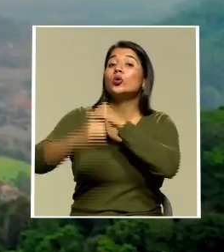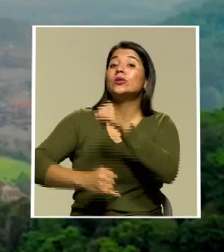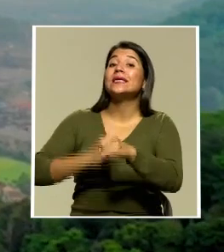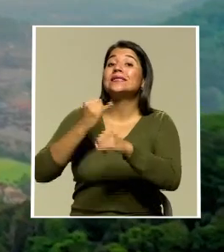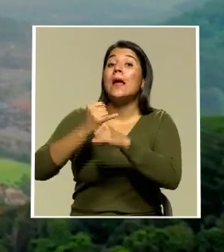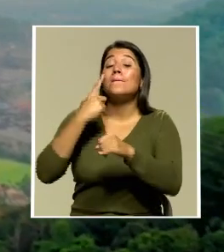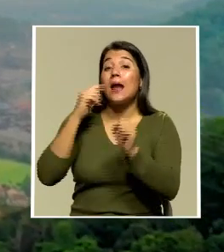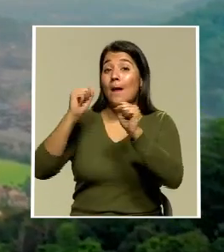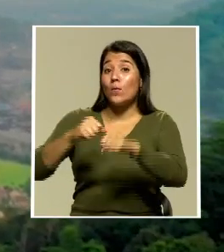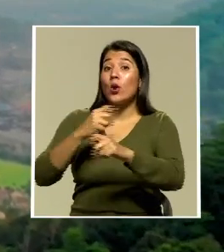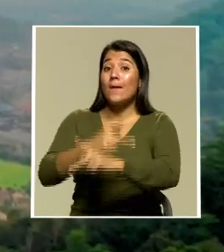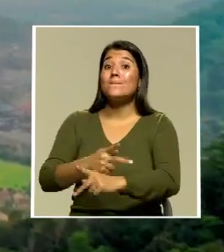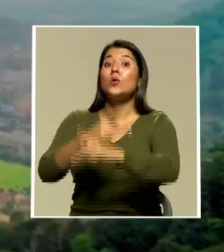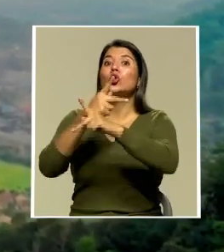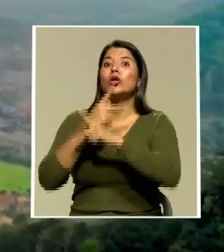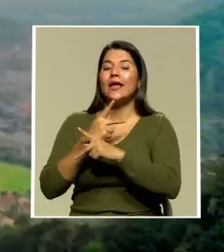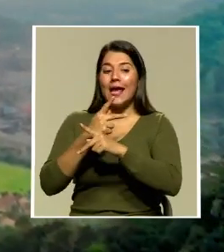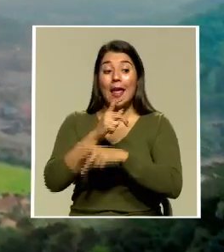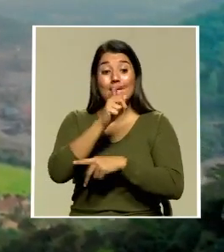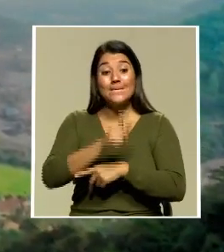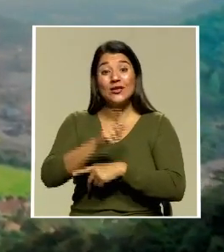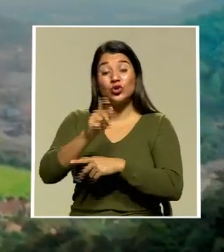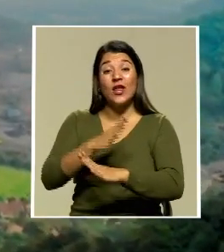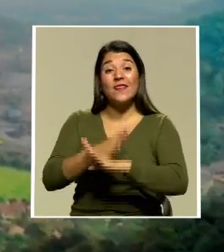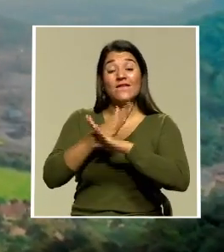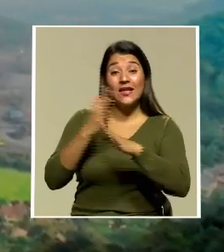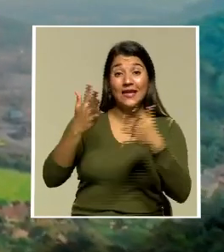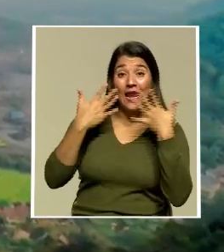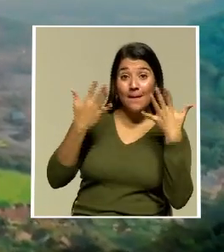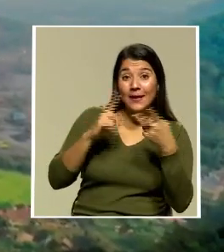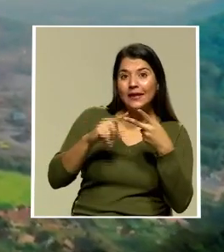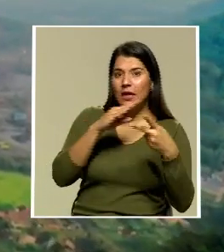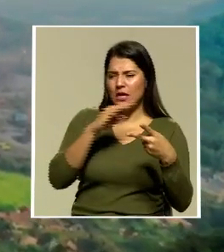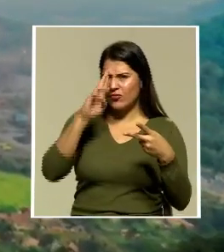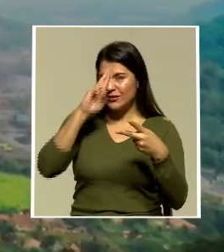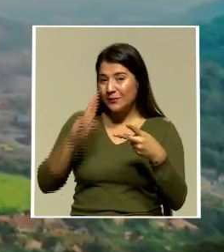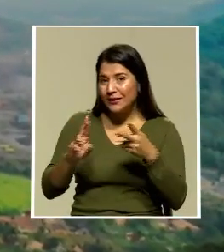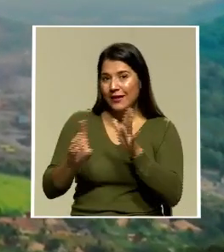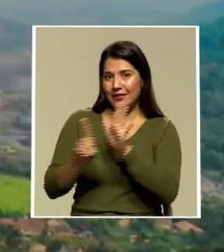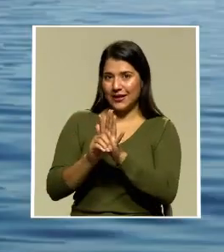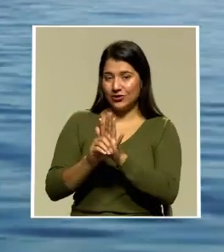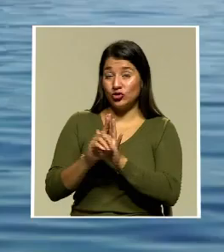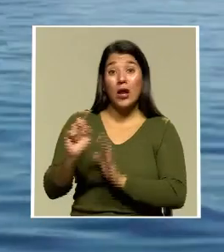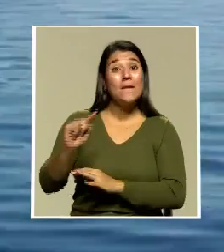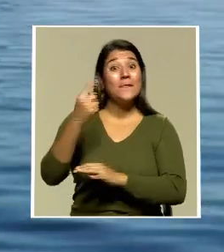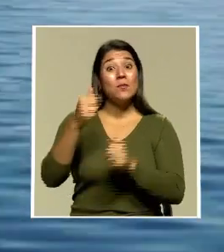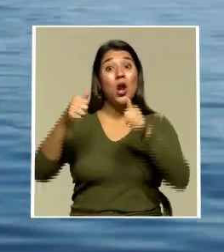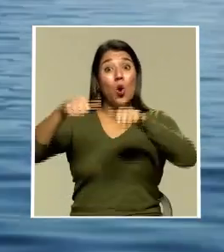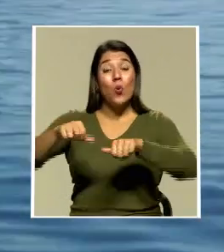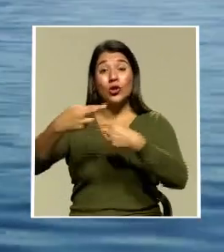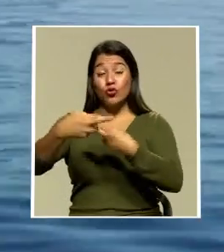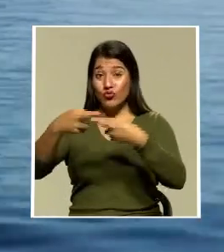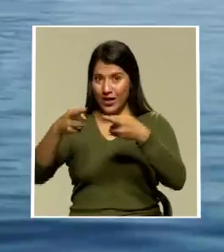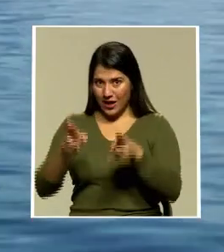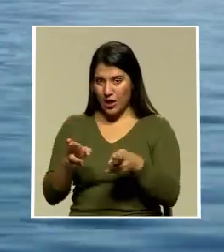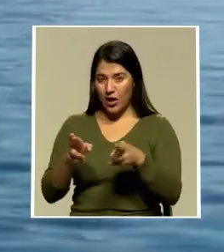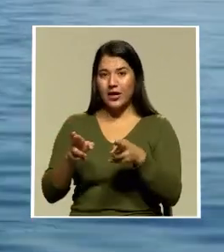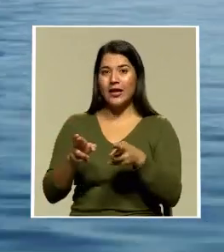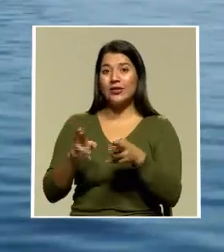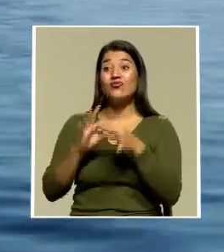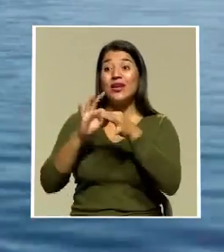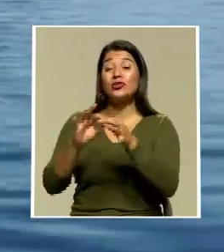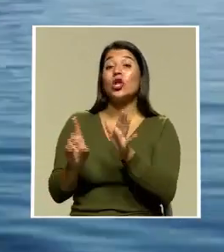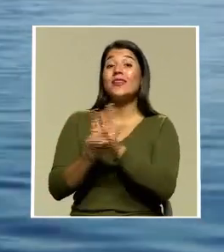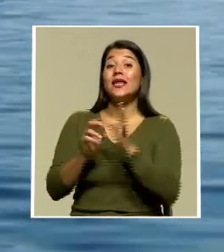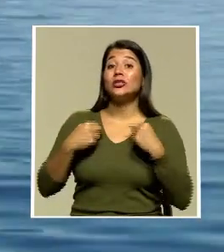para proteger a los defensores del ambiente y consolidar sus derechos. Es el primer acuerdo regional vinculante sobre derechos